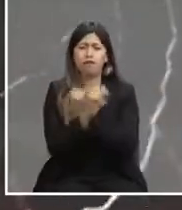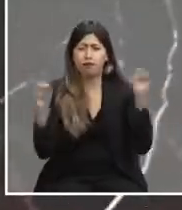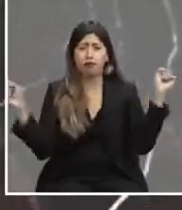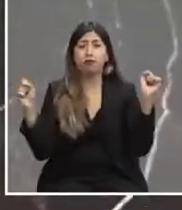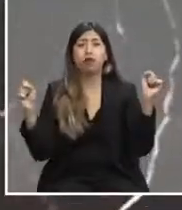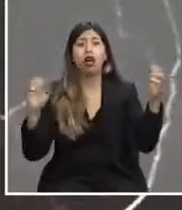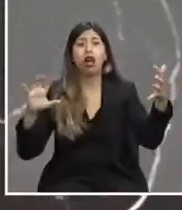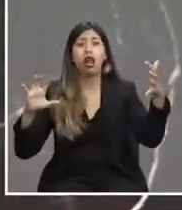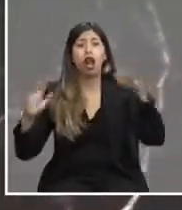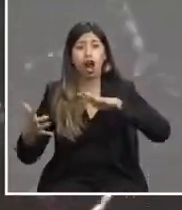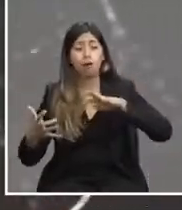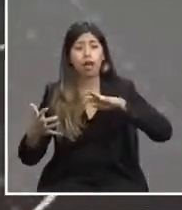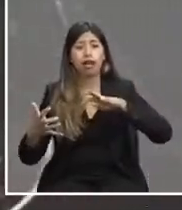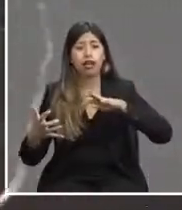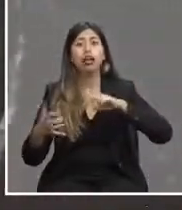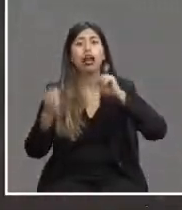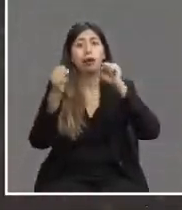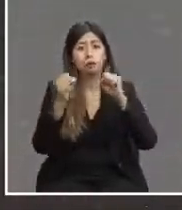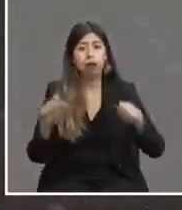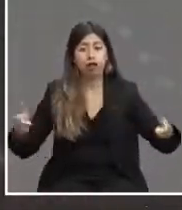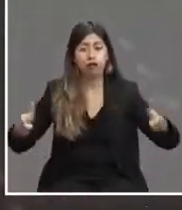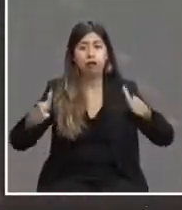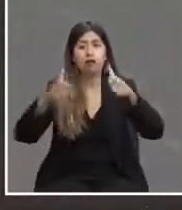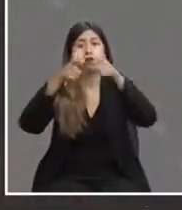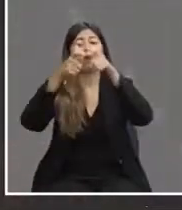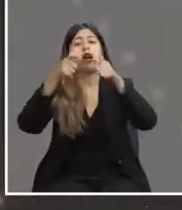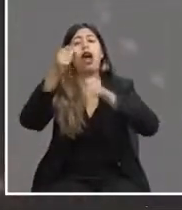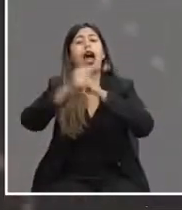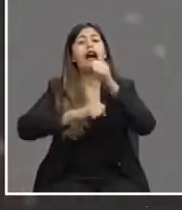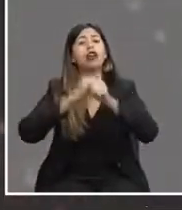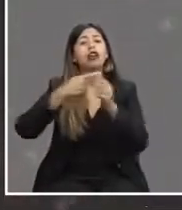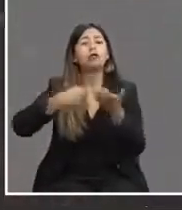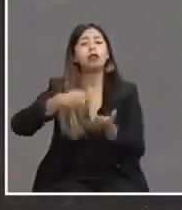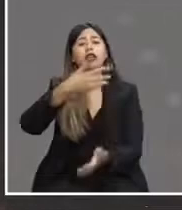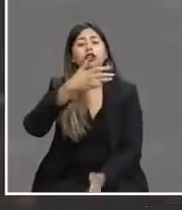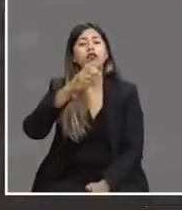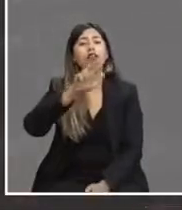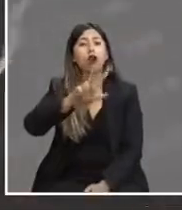el año 1980 en la erupción del volcán Santa Elena.